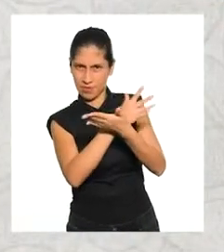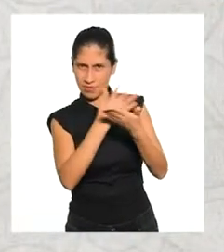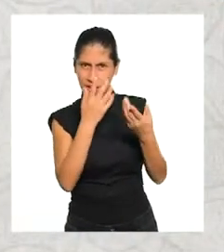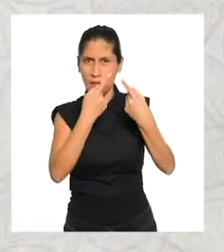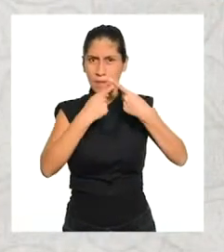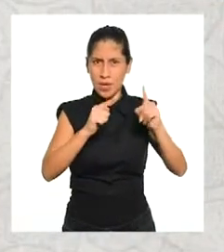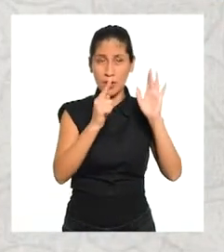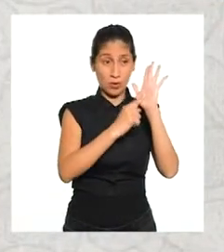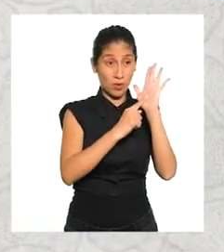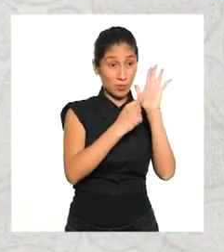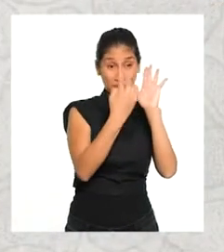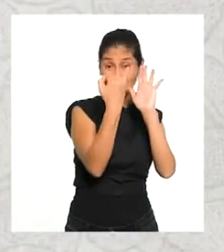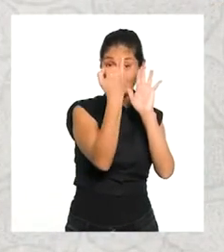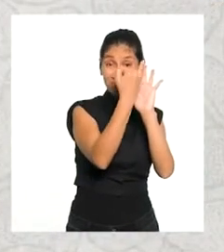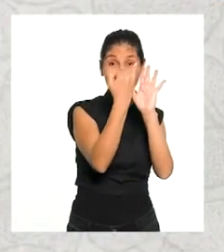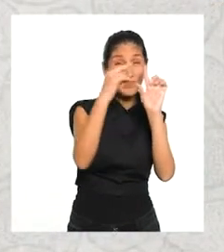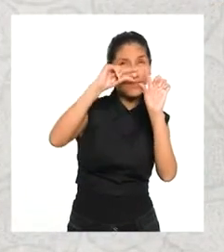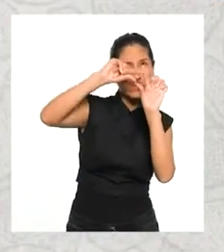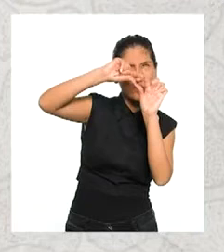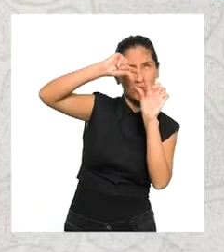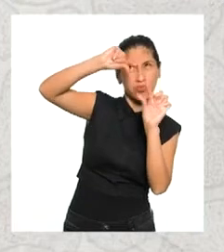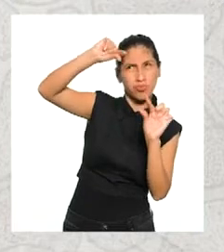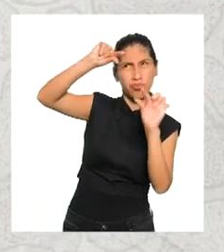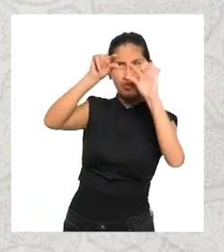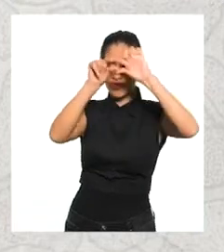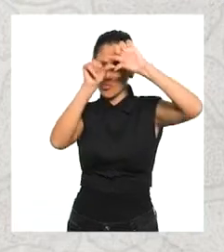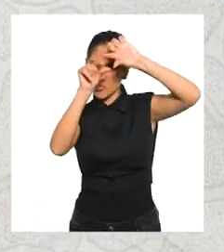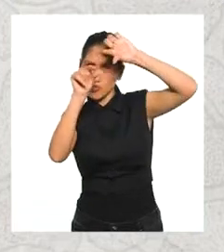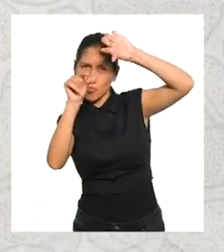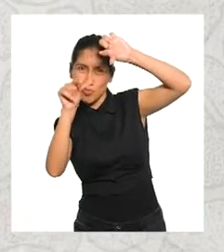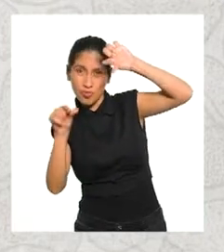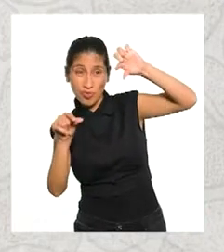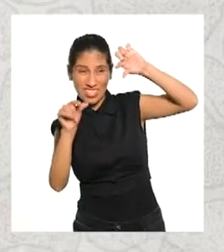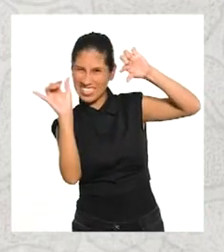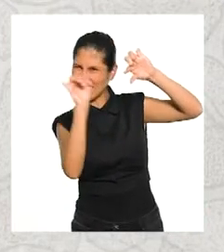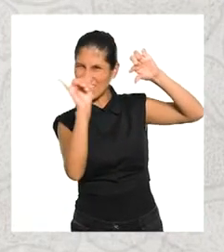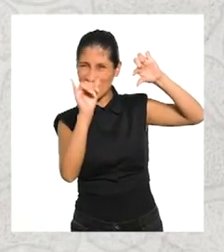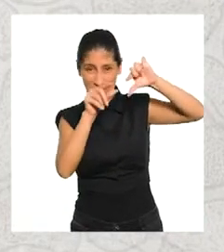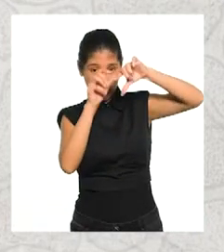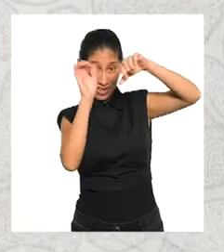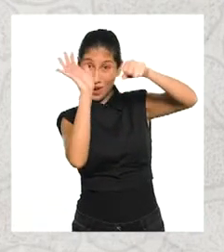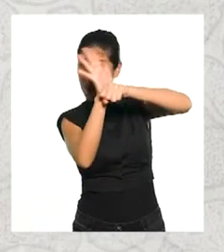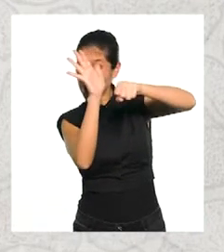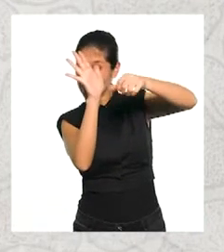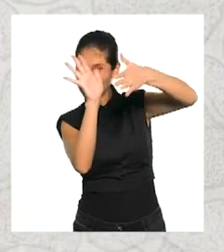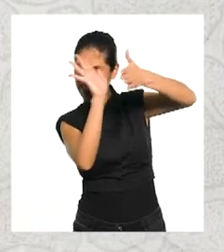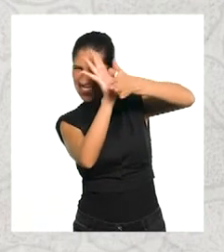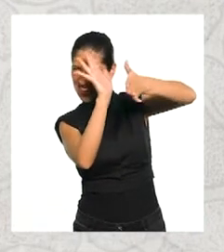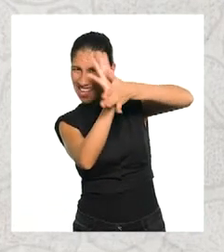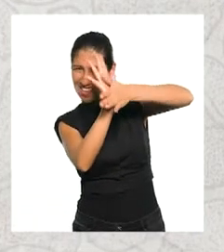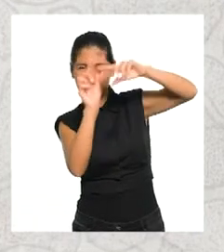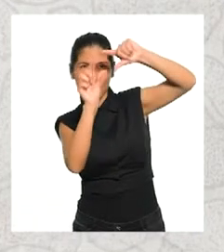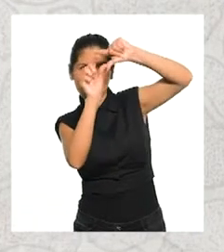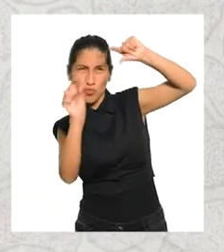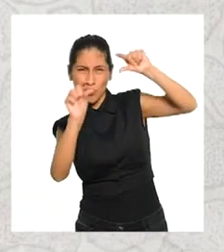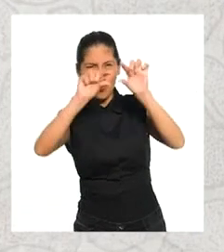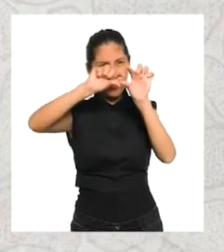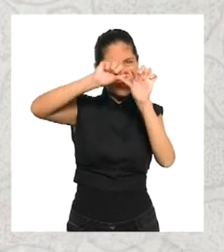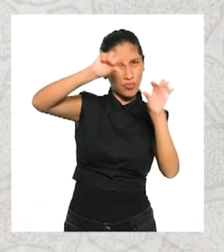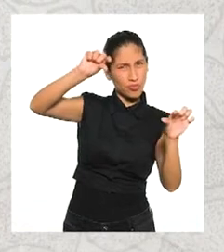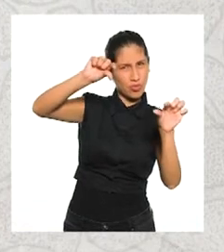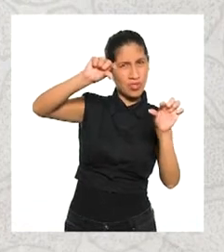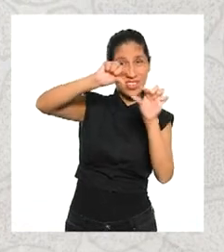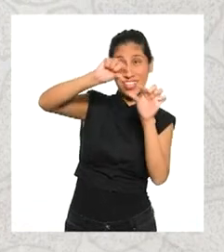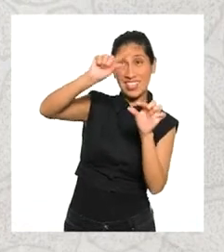conjunto de sustancias químicas que se impregnan como marcadores en los genes, que activan o desactivan genes individuales de la